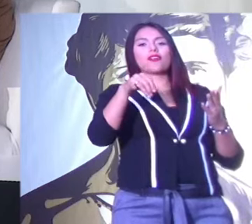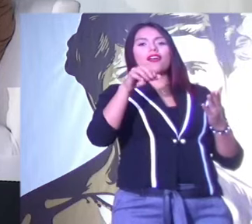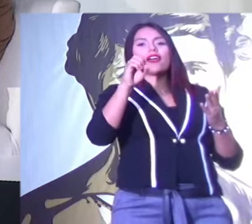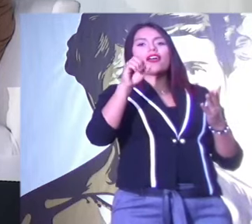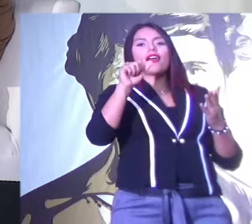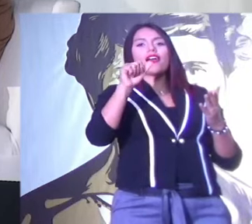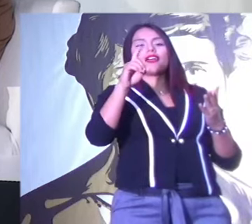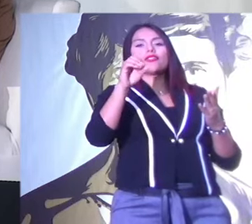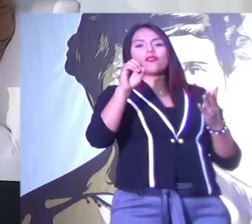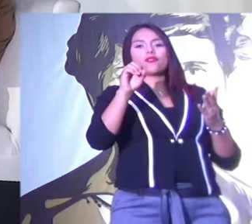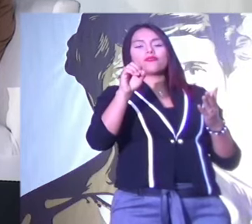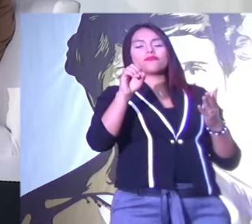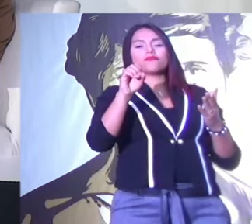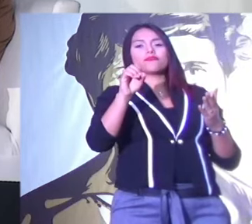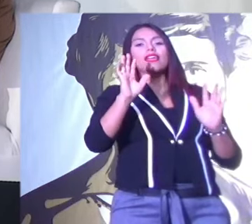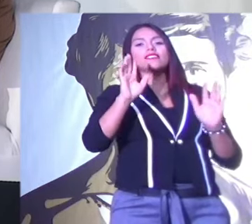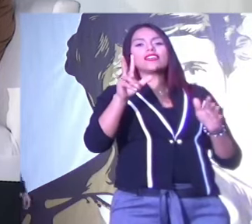Mil Horas, ¿no?